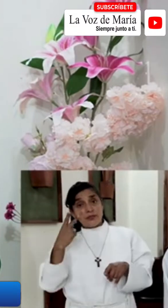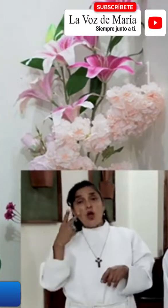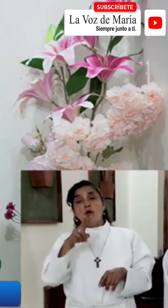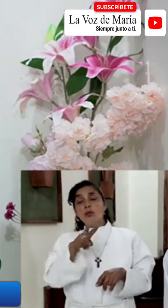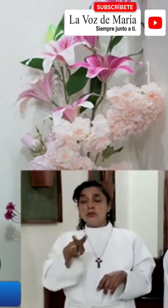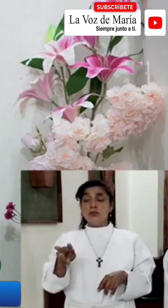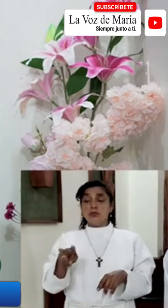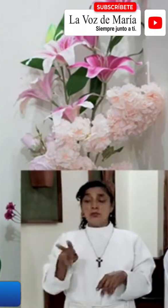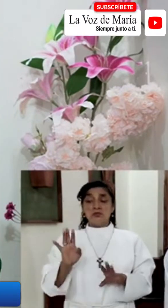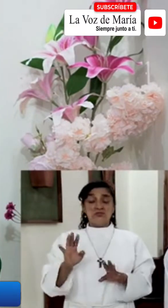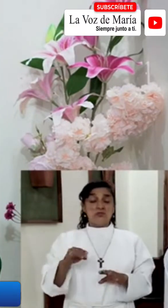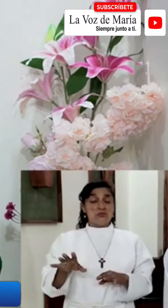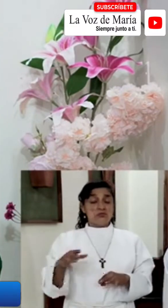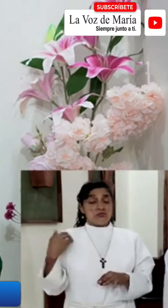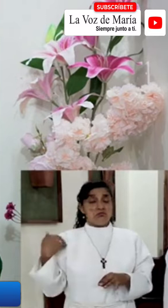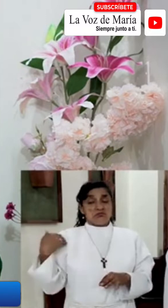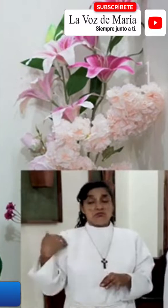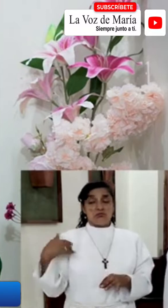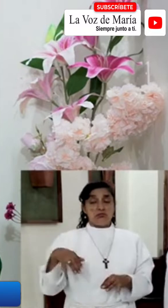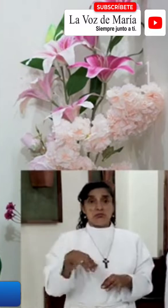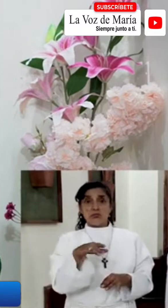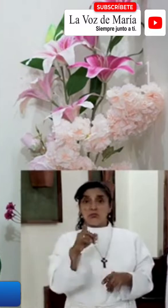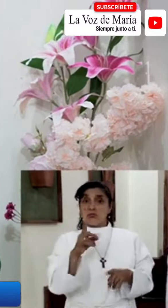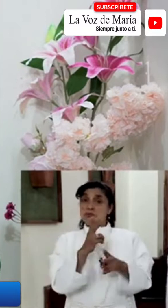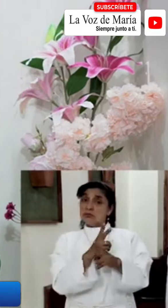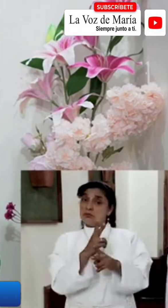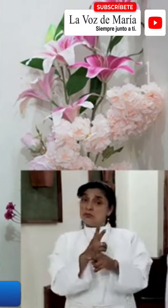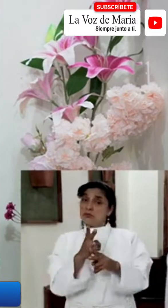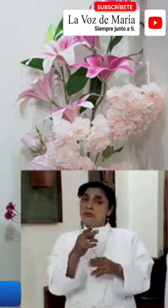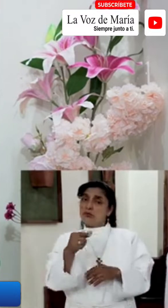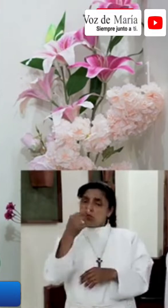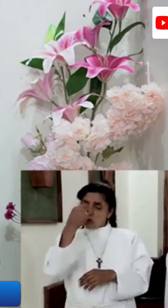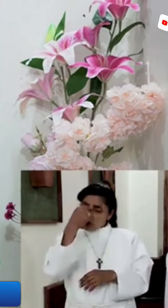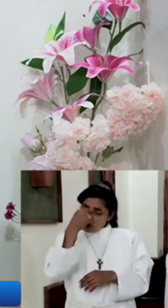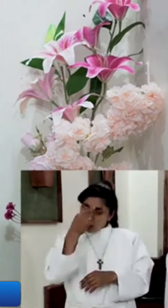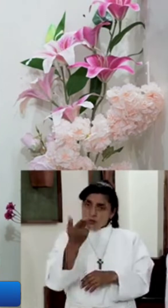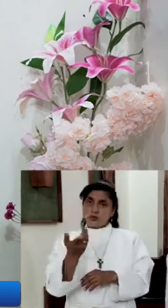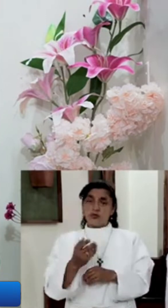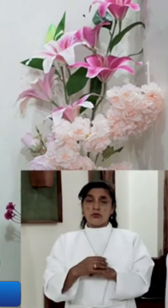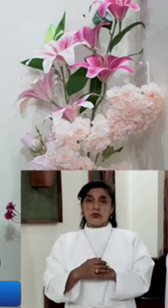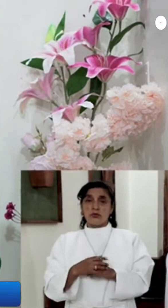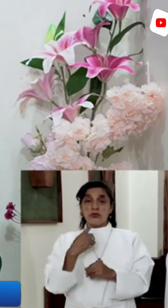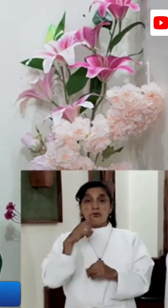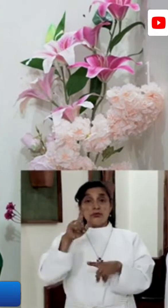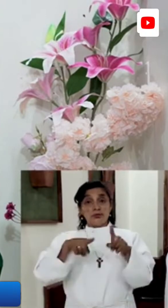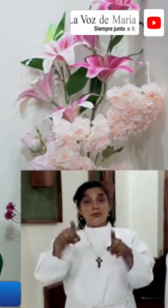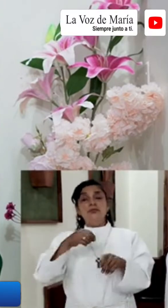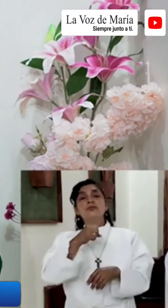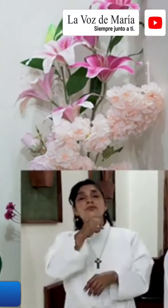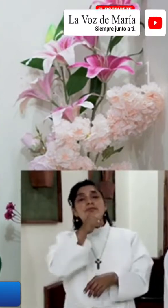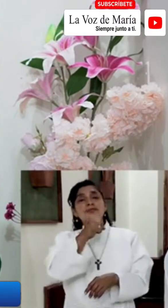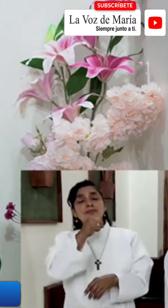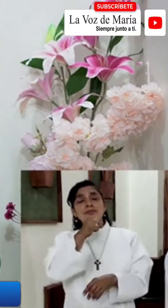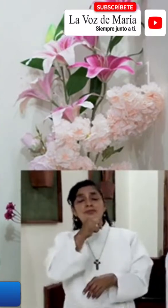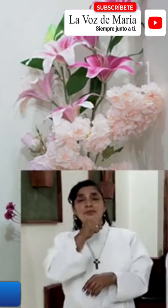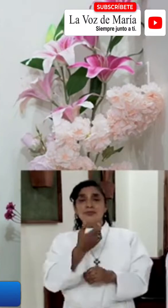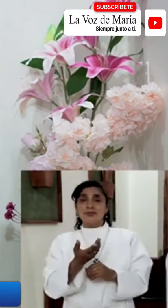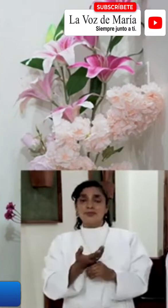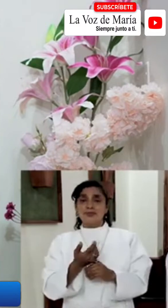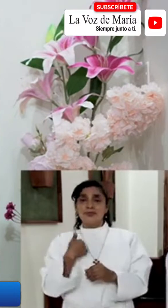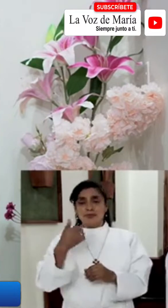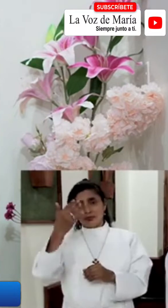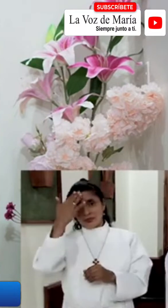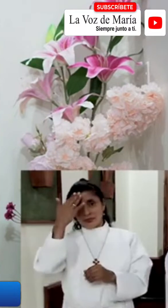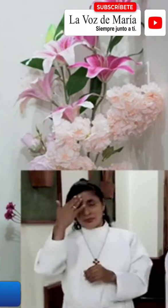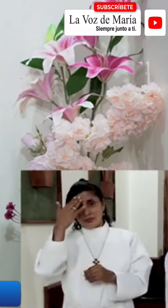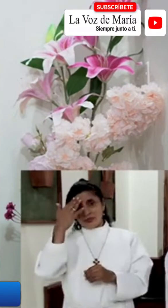pasamos sin que nos importe. A orar por aquellos ancianos